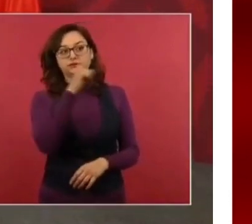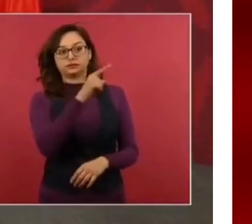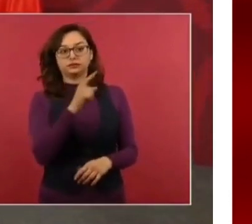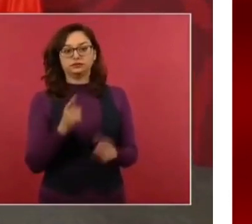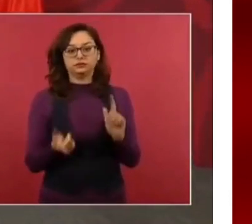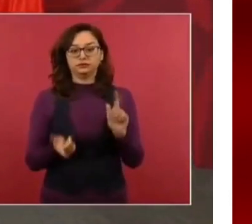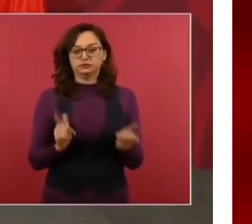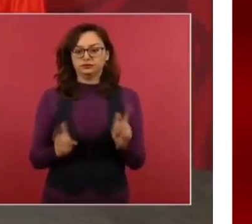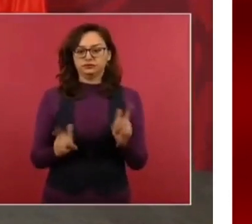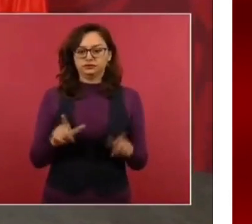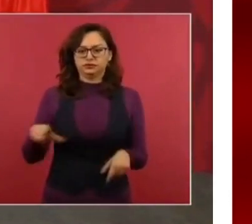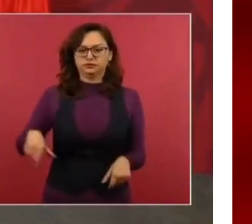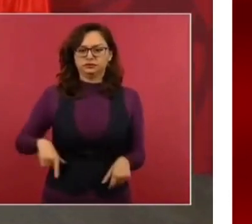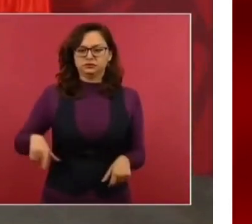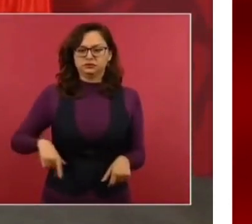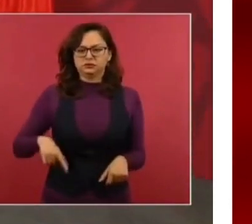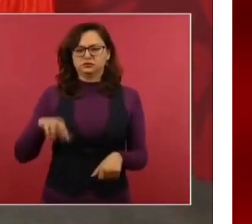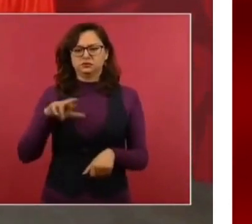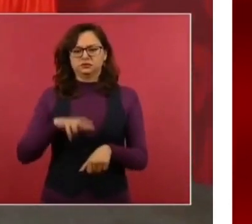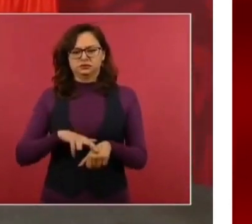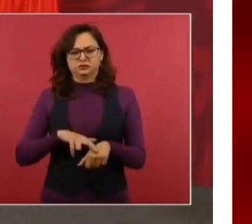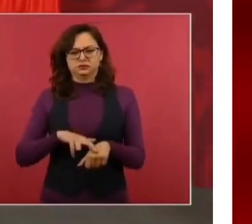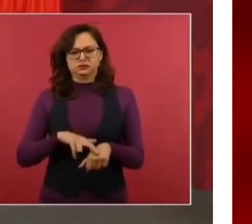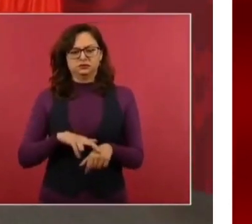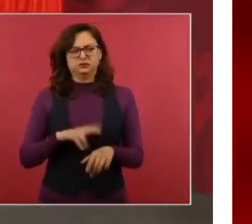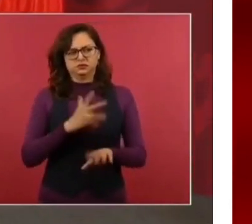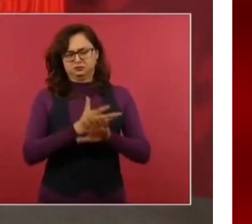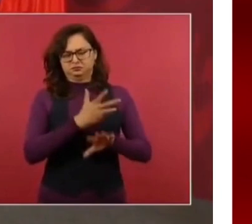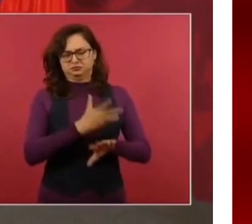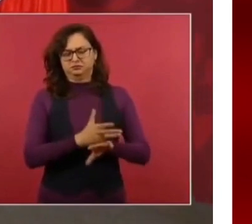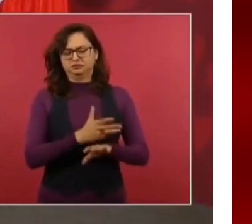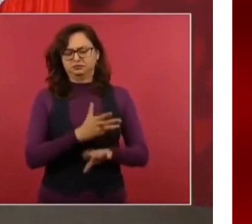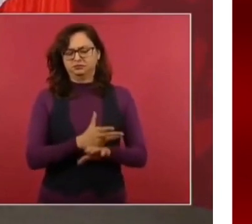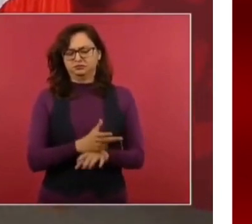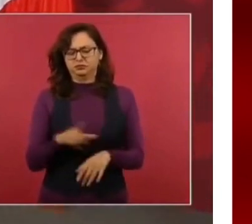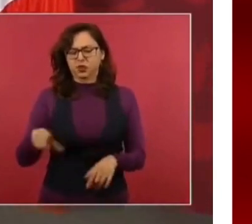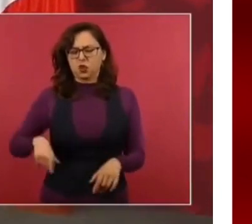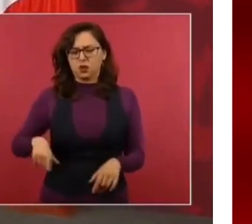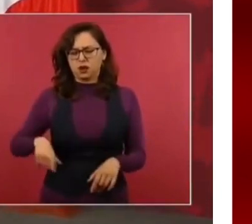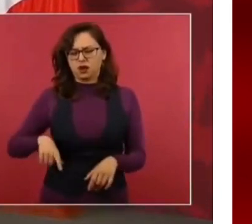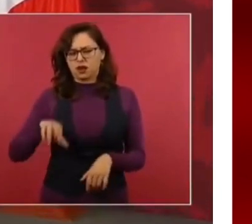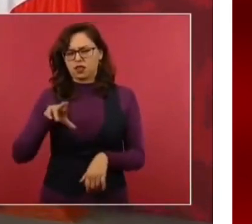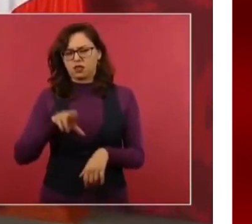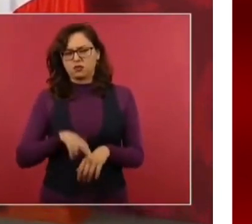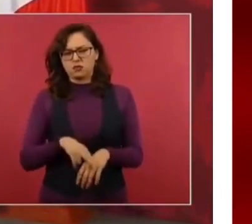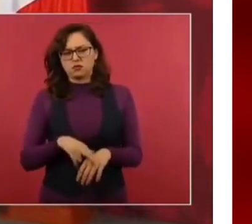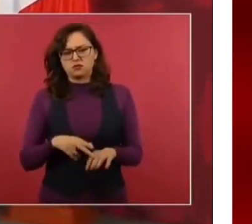lo considero una mala persona no lo conozco pero